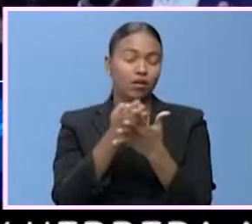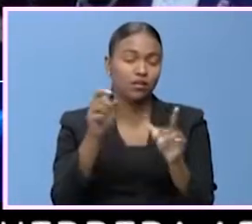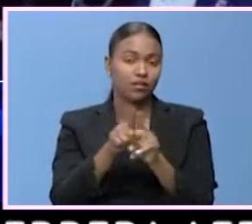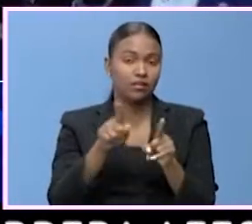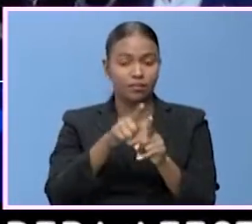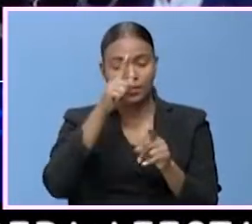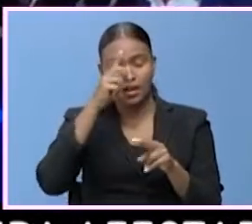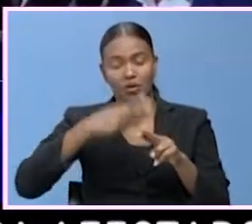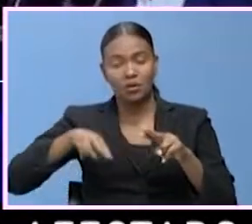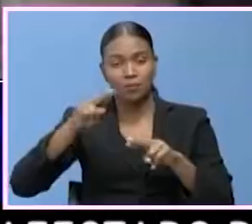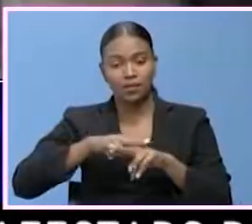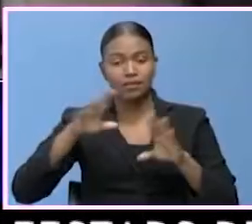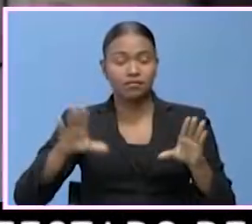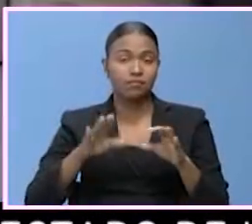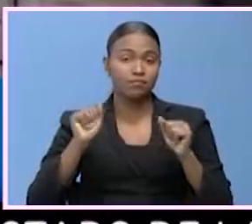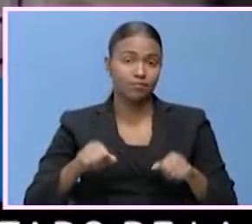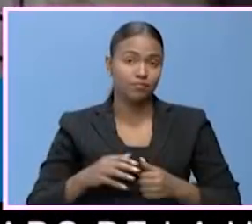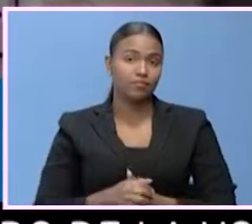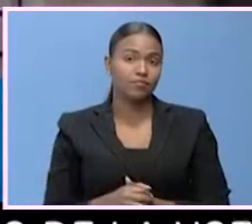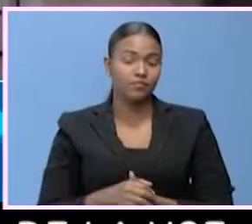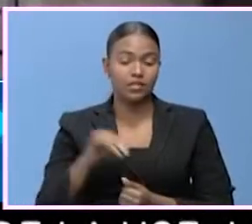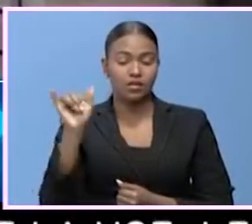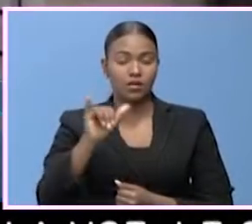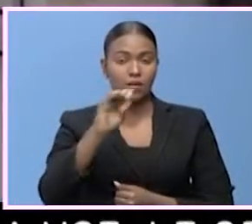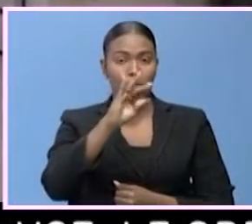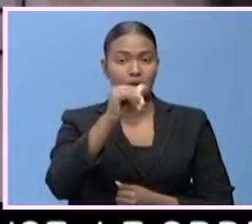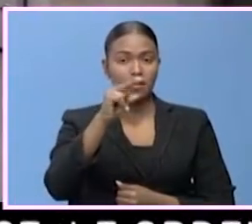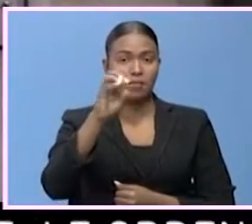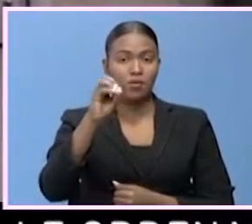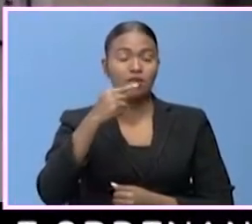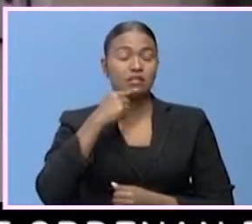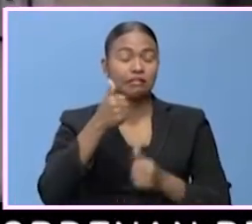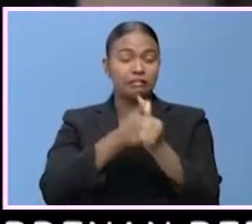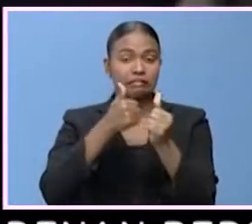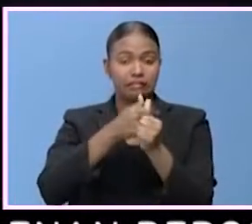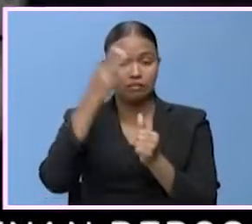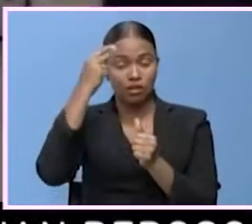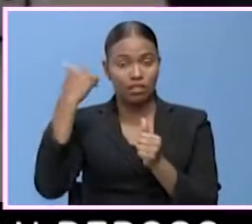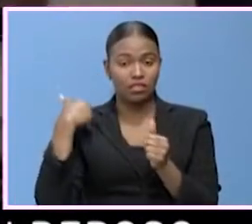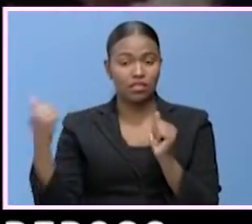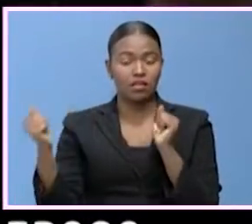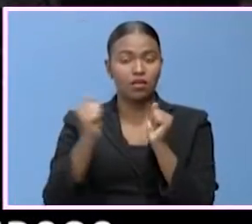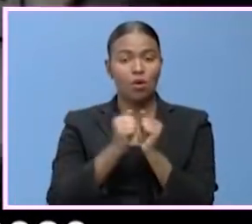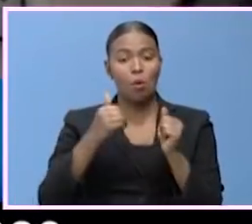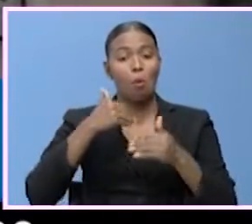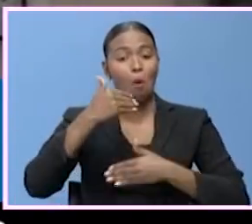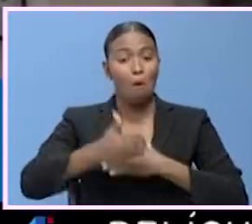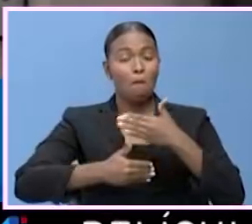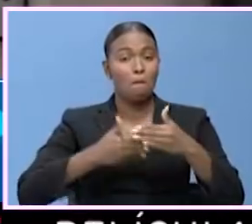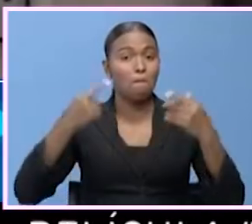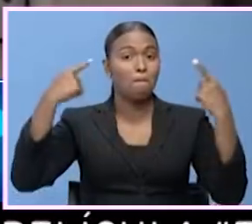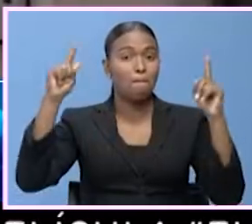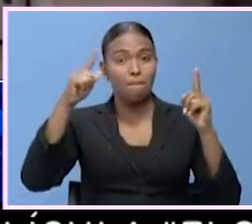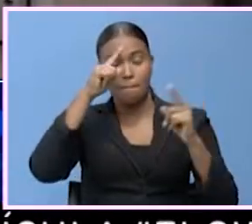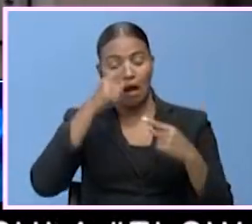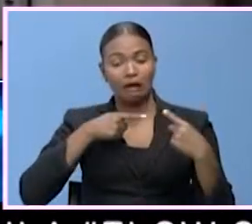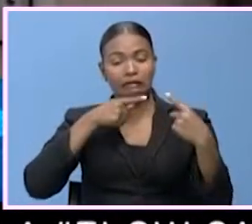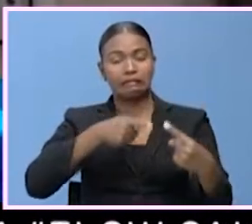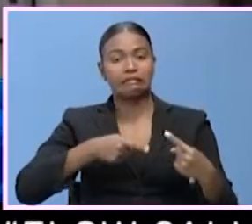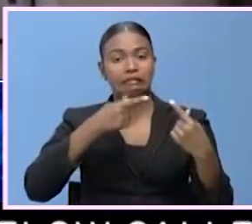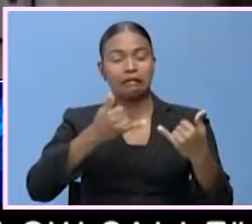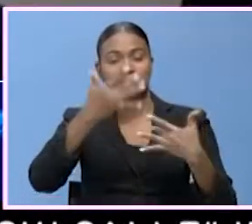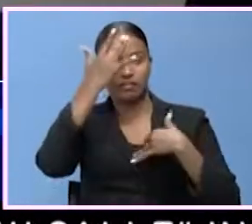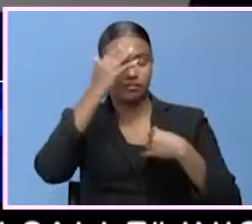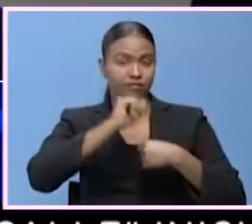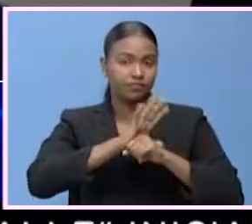la normalidad en el país. Mientras que Máximo Castro entiende que la medida está en consonancia con los avances logrados en la lucha contra la